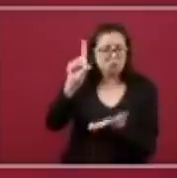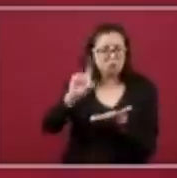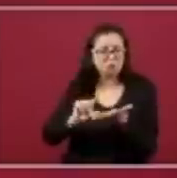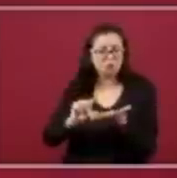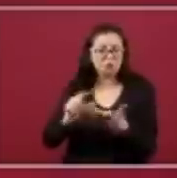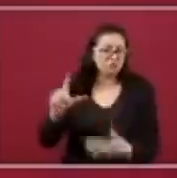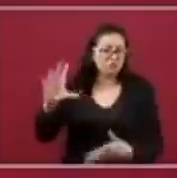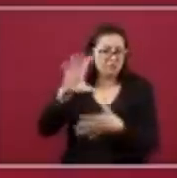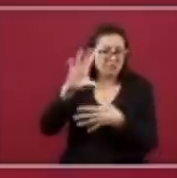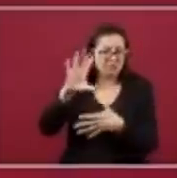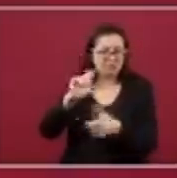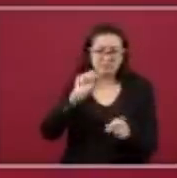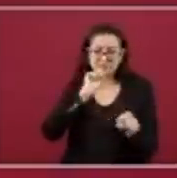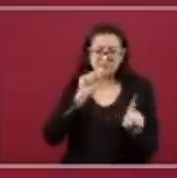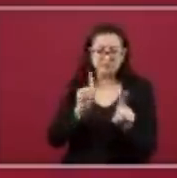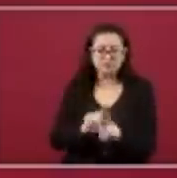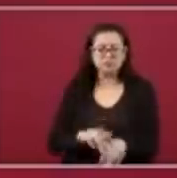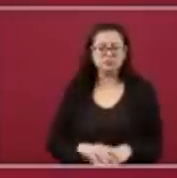continente americano.